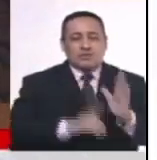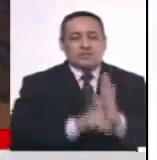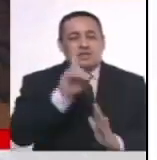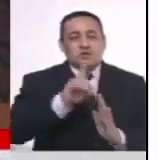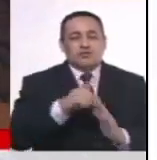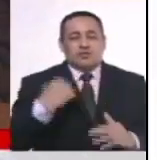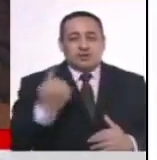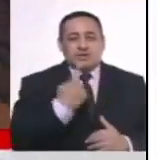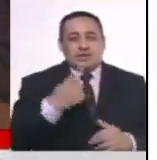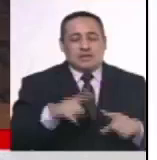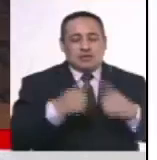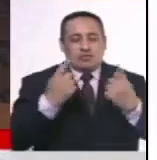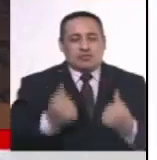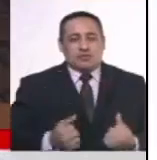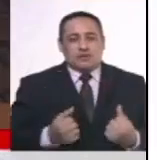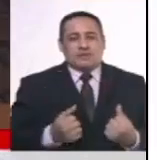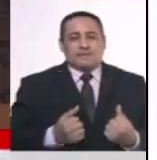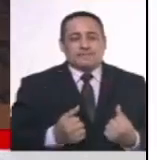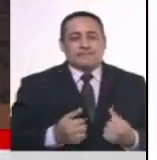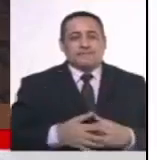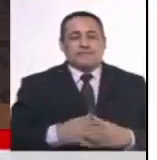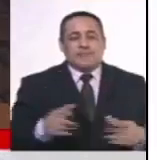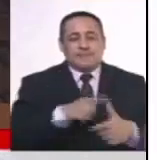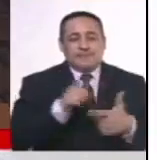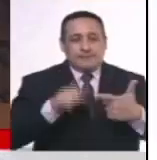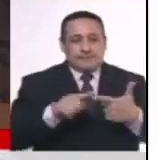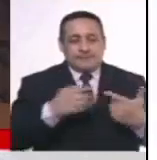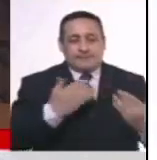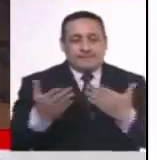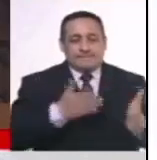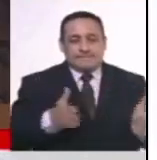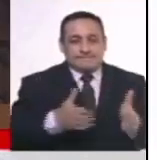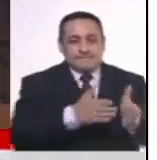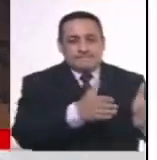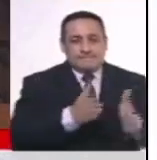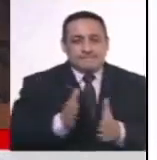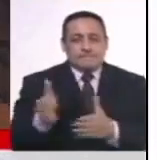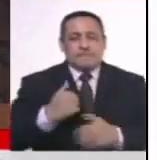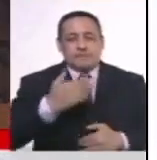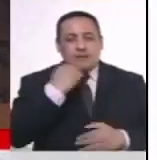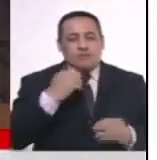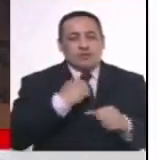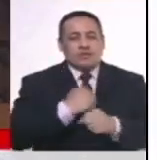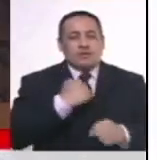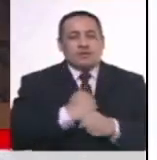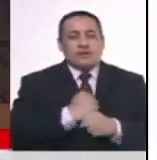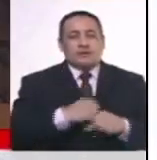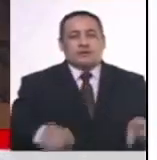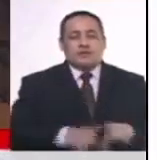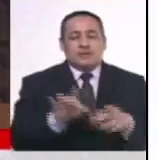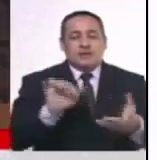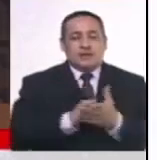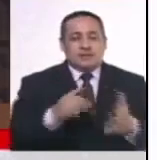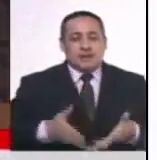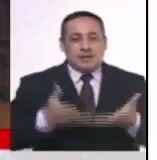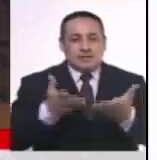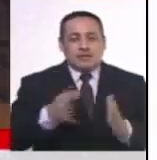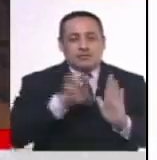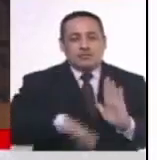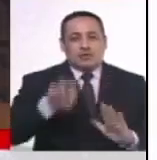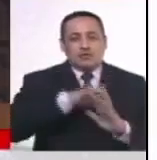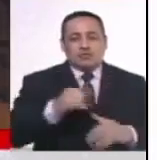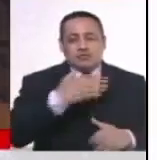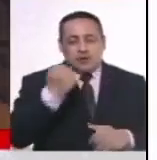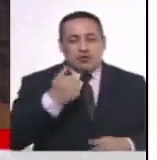Desarrollo Económicos. Ambas estrategias son las mejores formuladas para proyectarnos a ser un